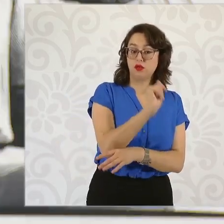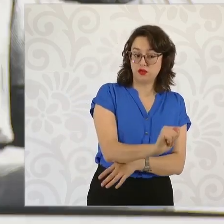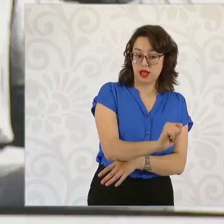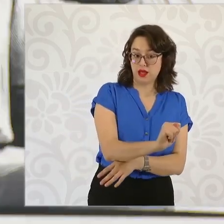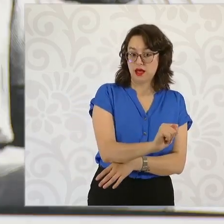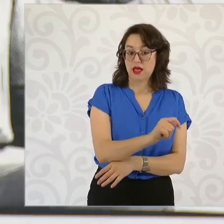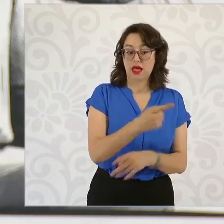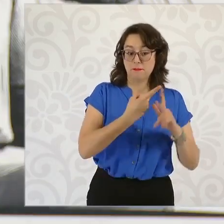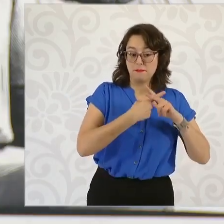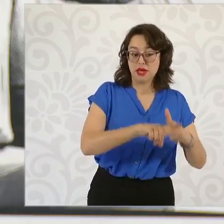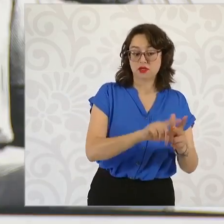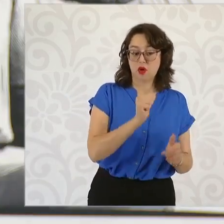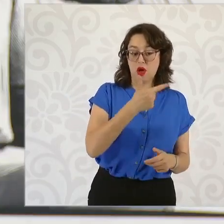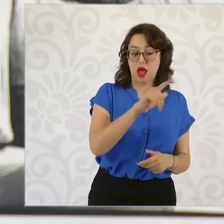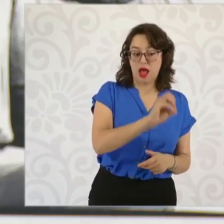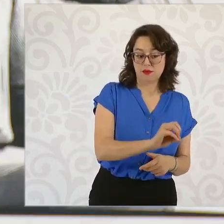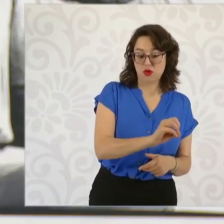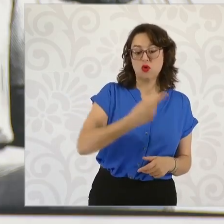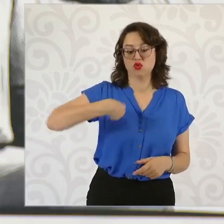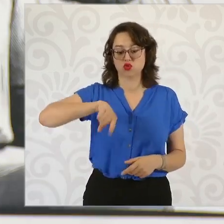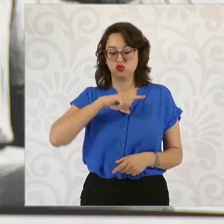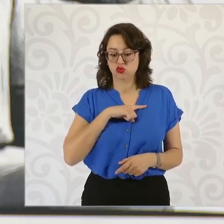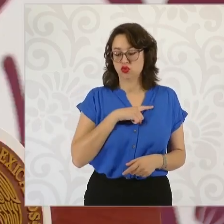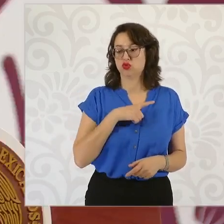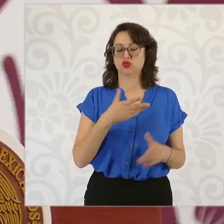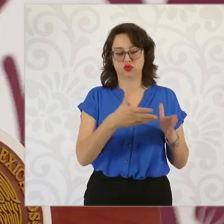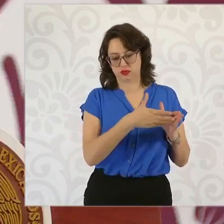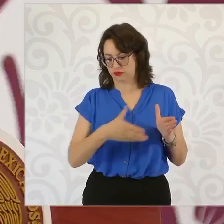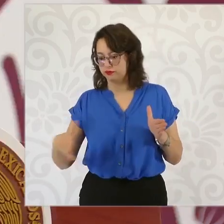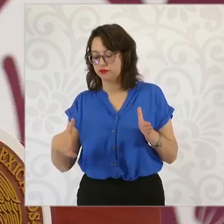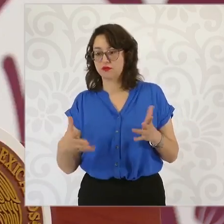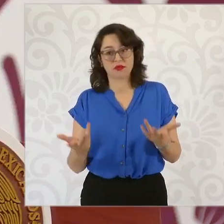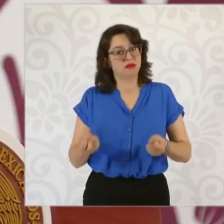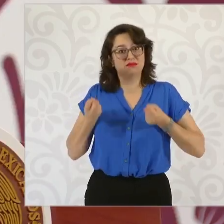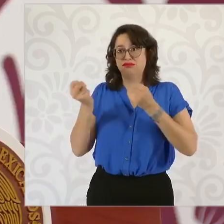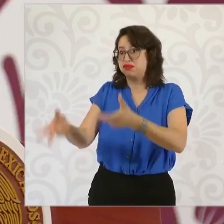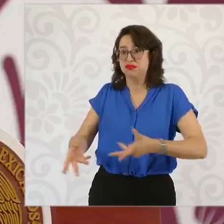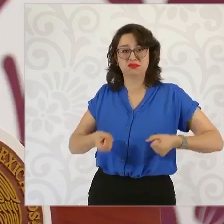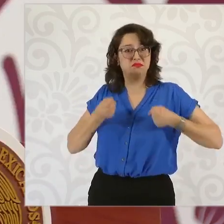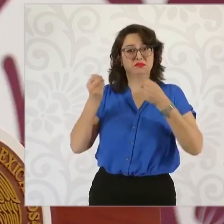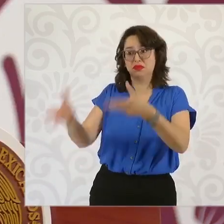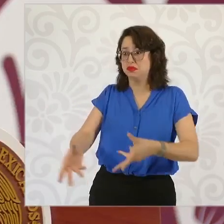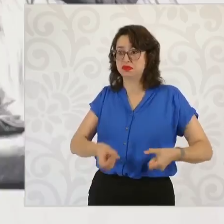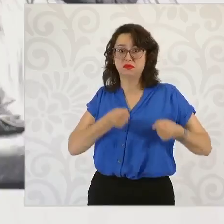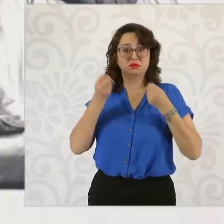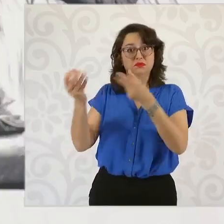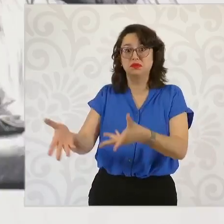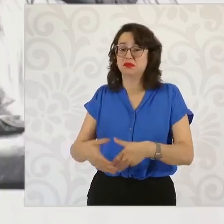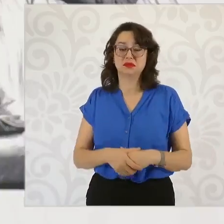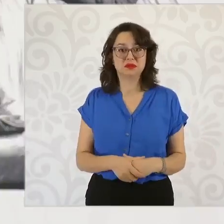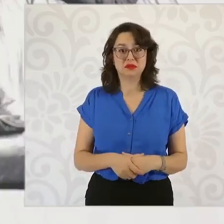maestros es mucho y ojalá pudiéramos dar más porque se merecen todo las maestras y los maestros de México. Pero hay veces que hay